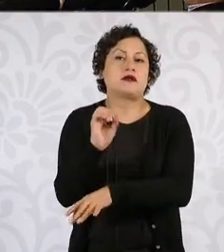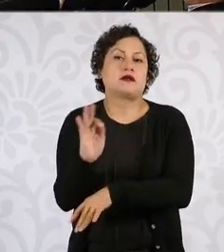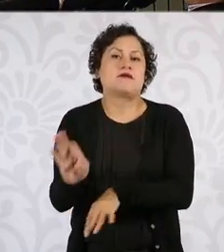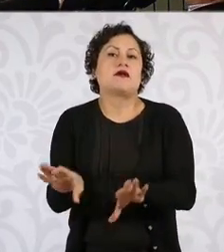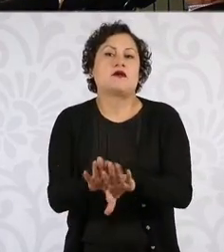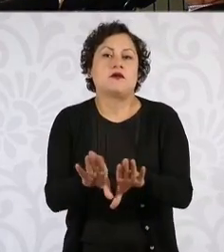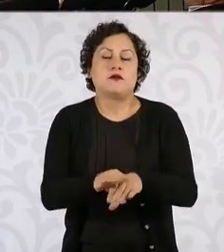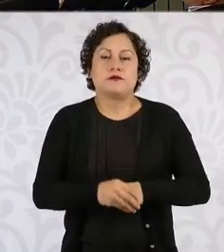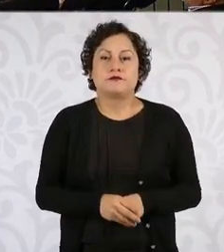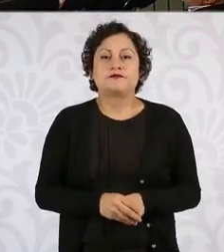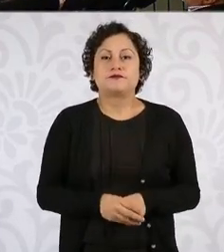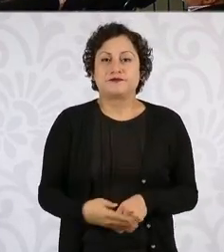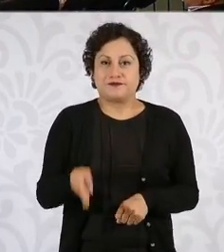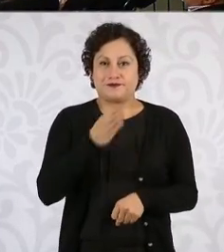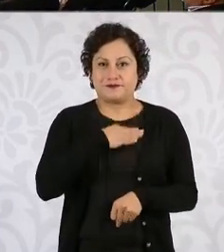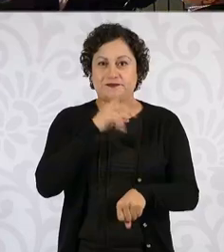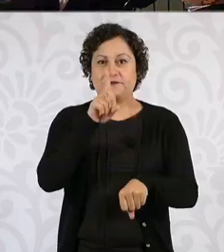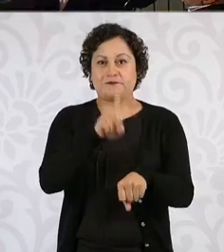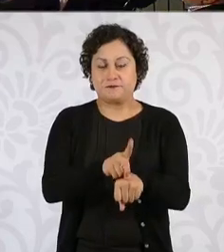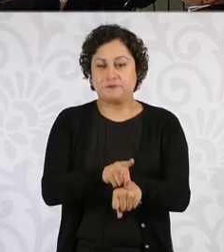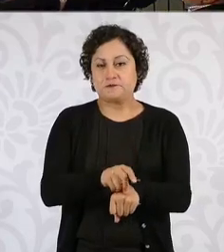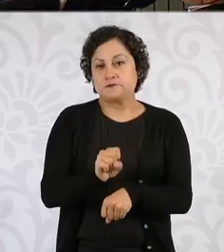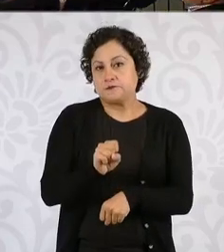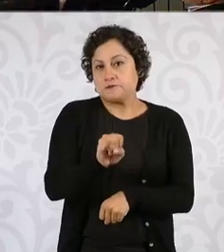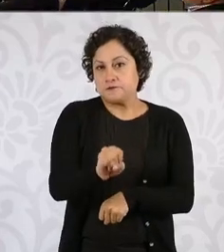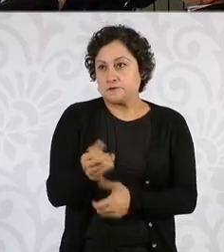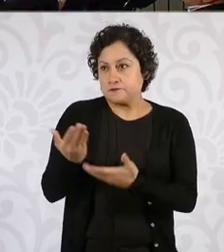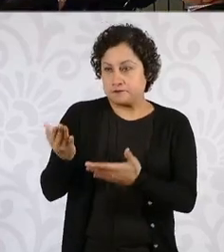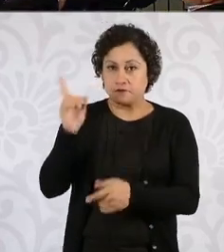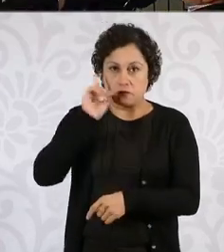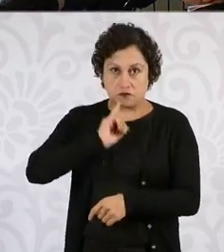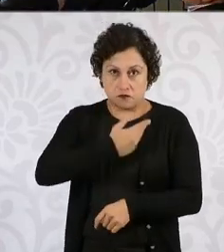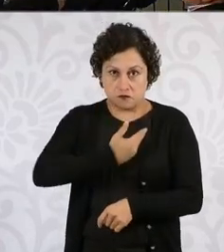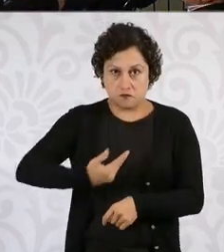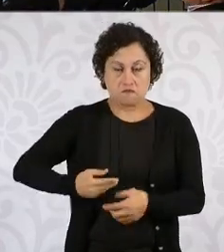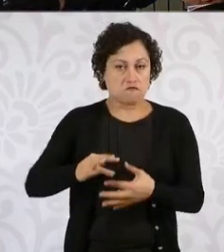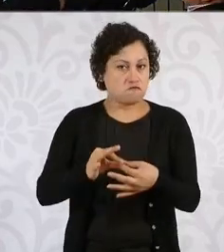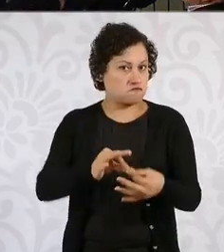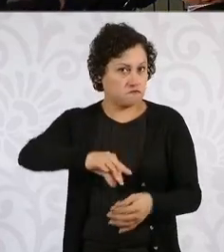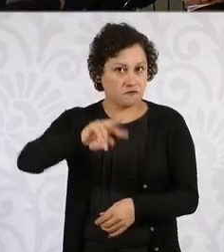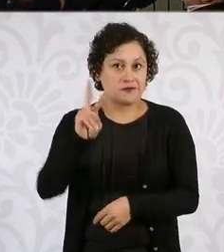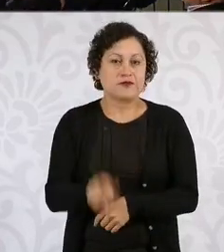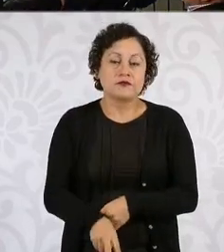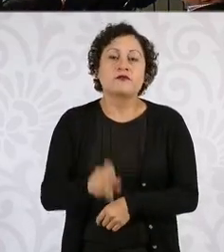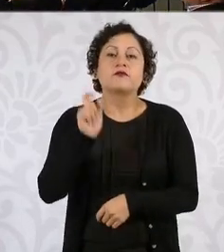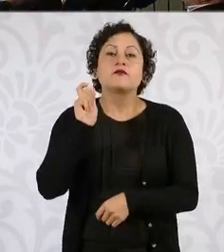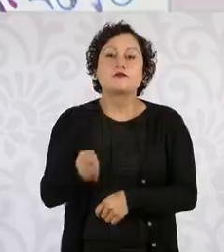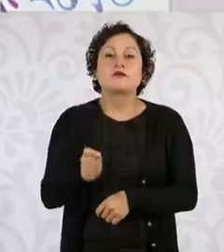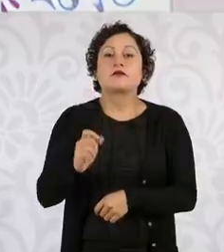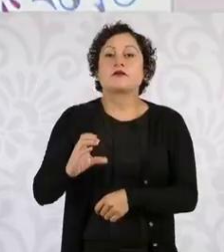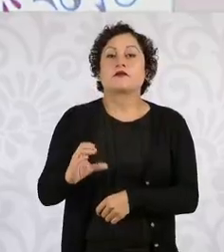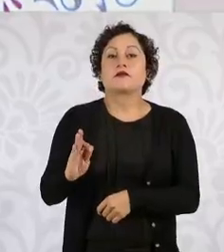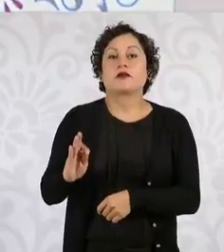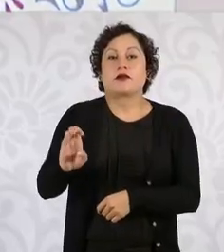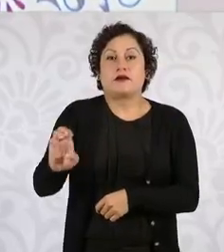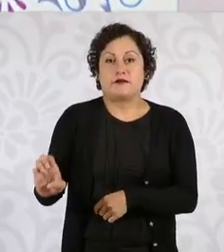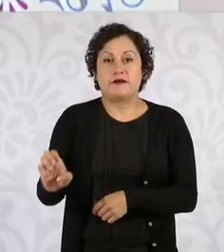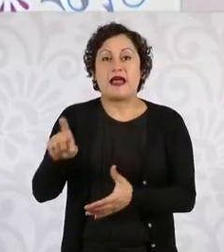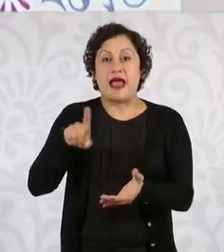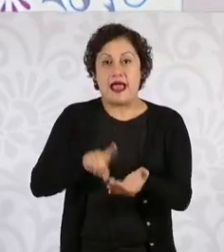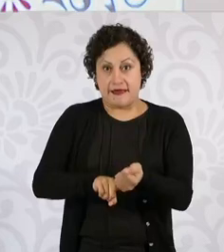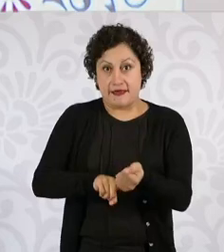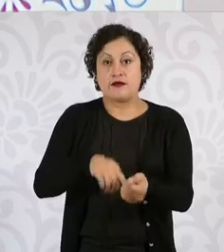Buenos días. Bien, como explica, con su permiso, señora presidenta, la parte de Comisión Federal de Electricidad tenemos